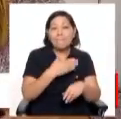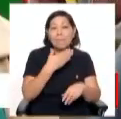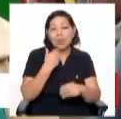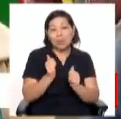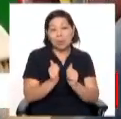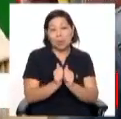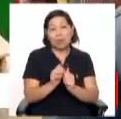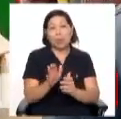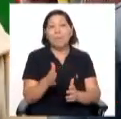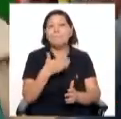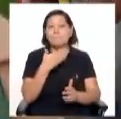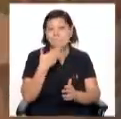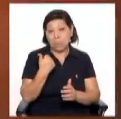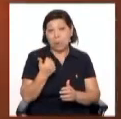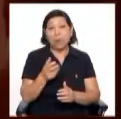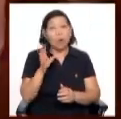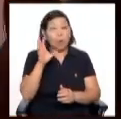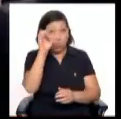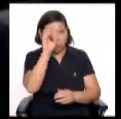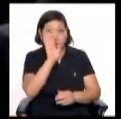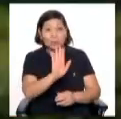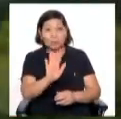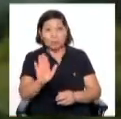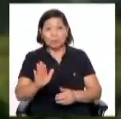con ellos. Sería bueno que los escuchen.